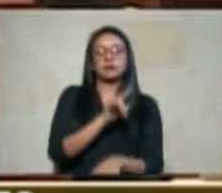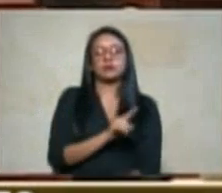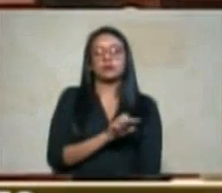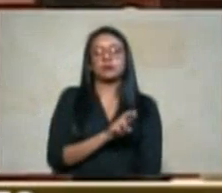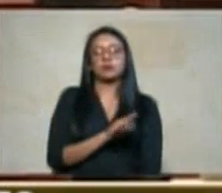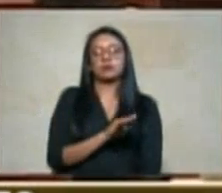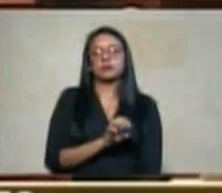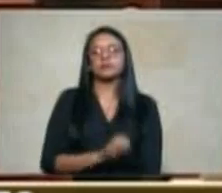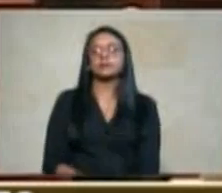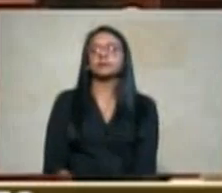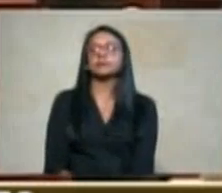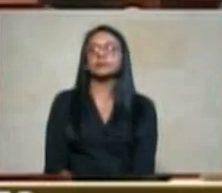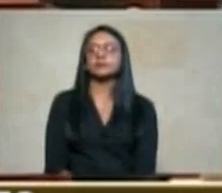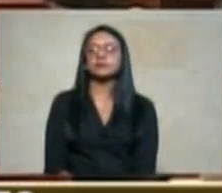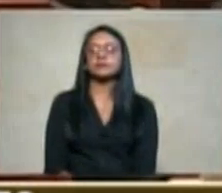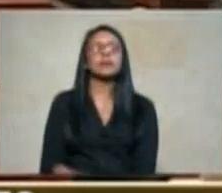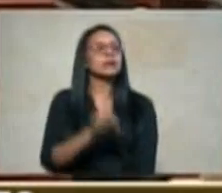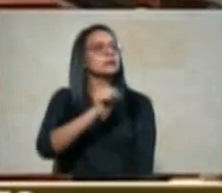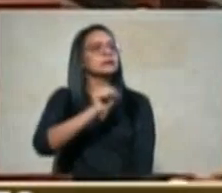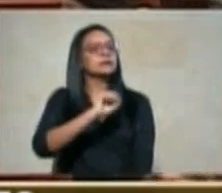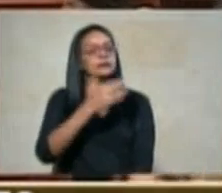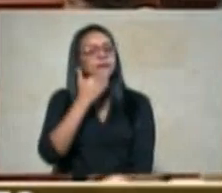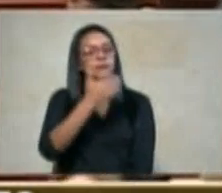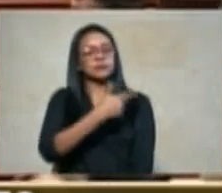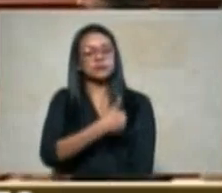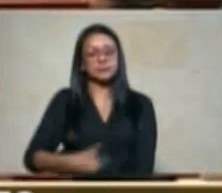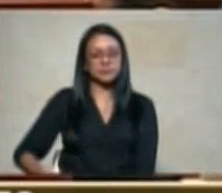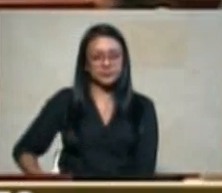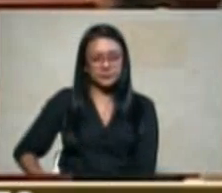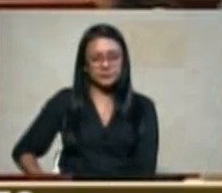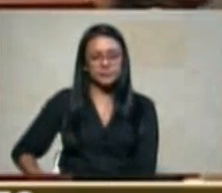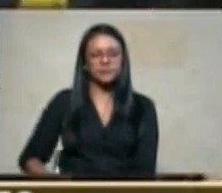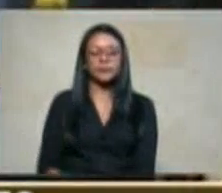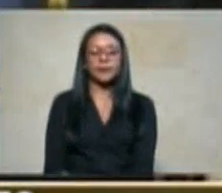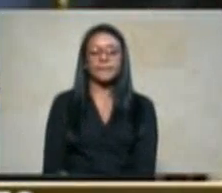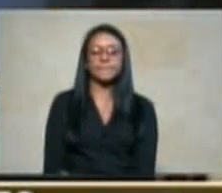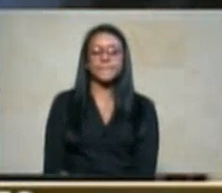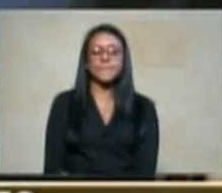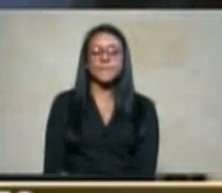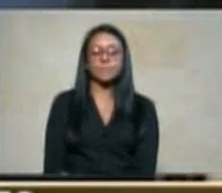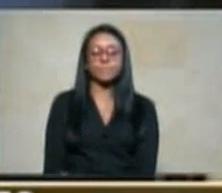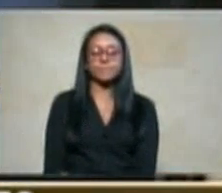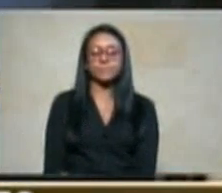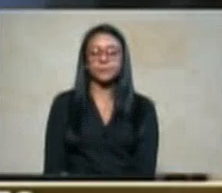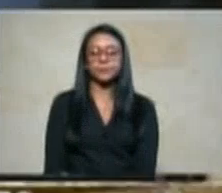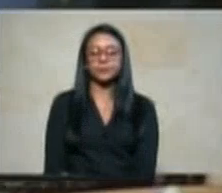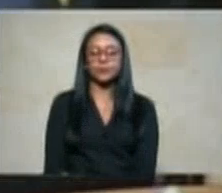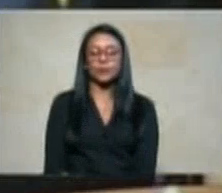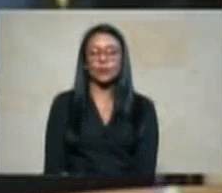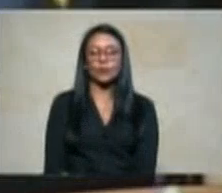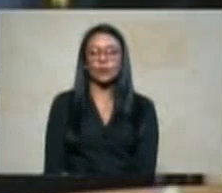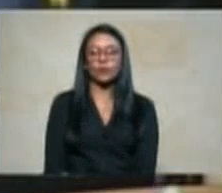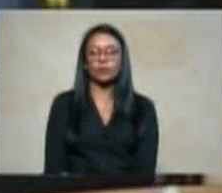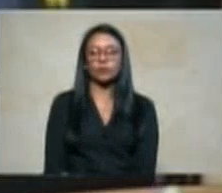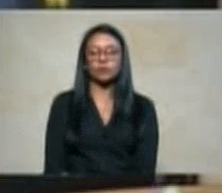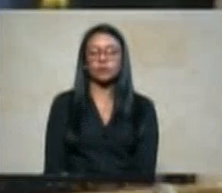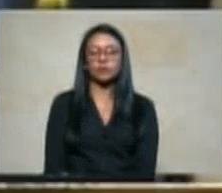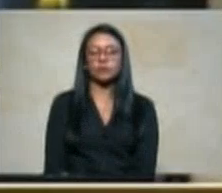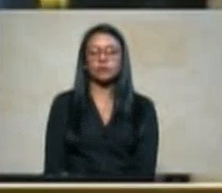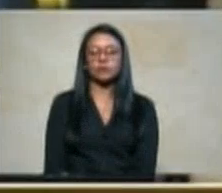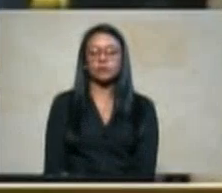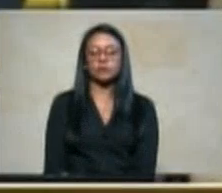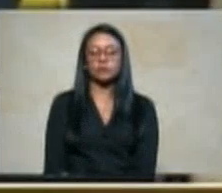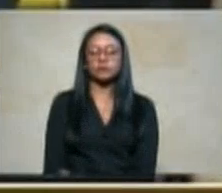Uribe. Sí, muchas gracias, señor presidente. Igualmente, le